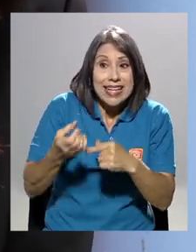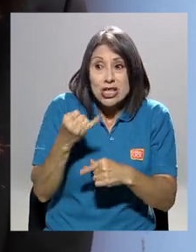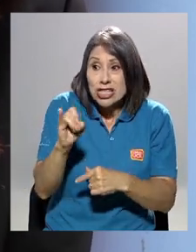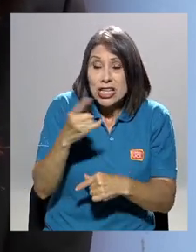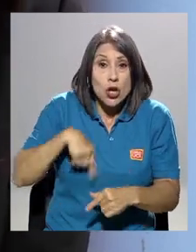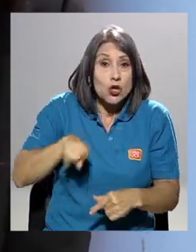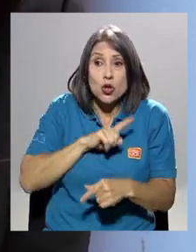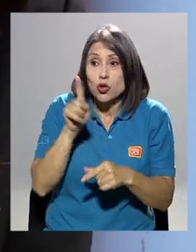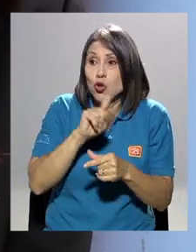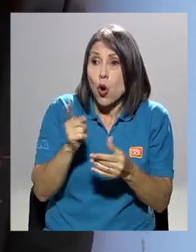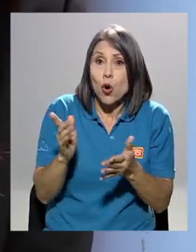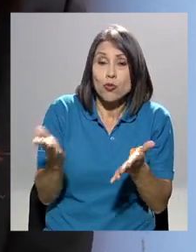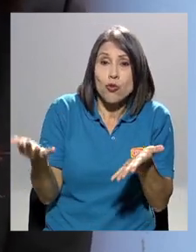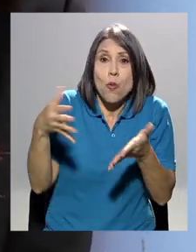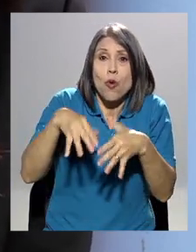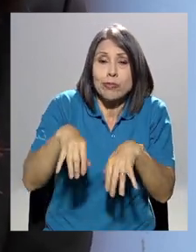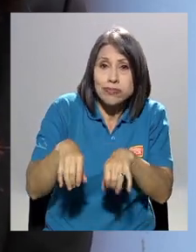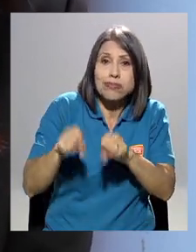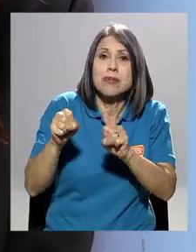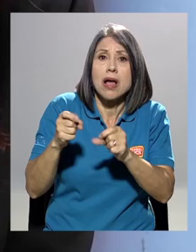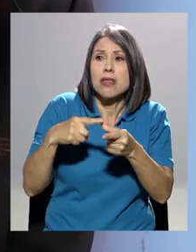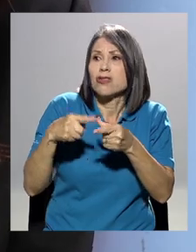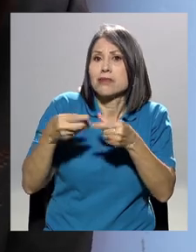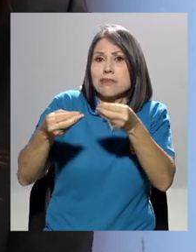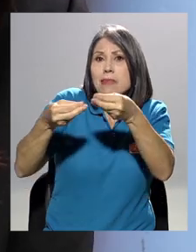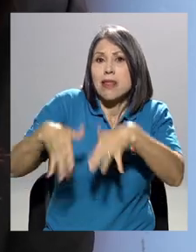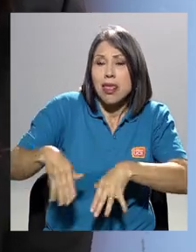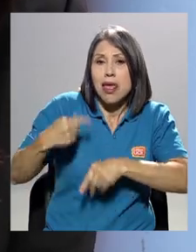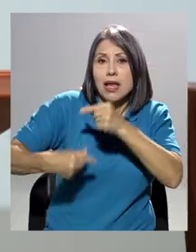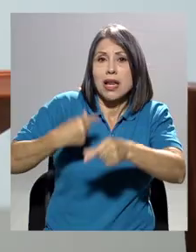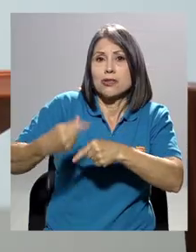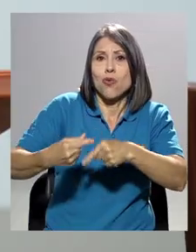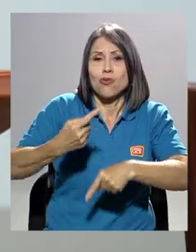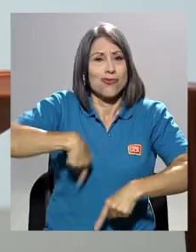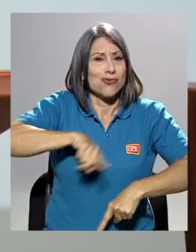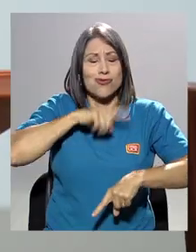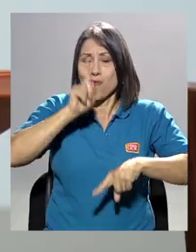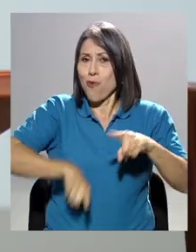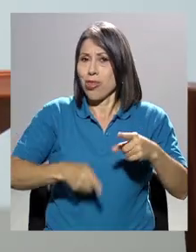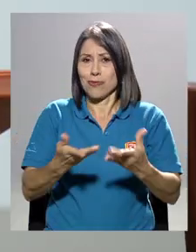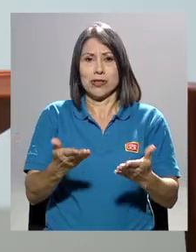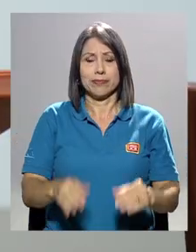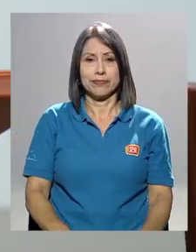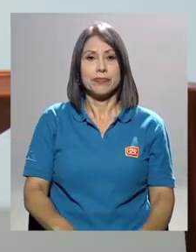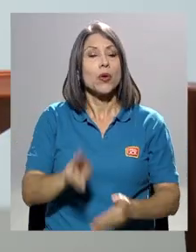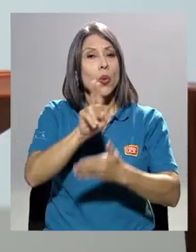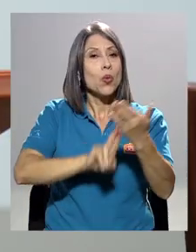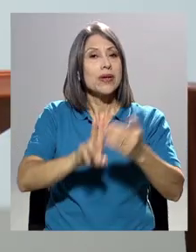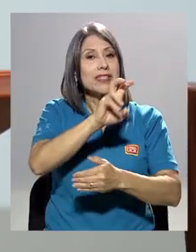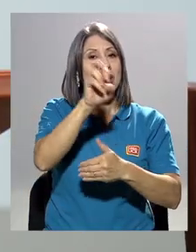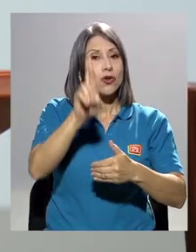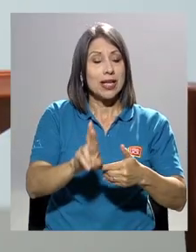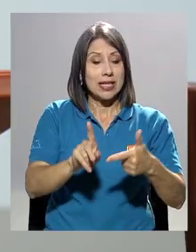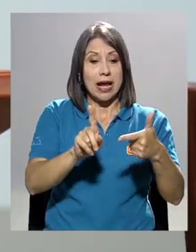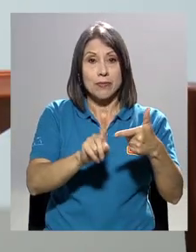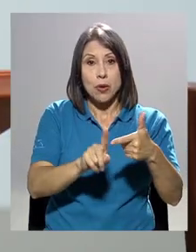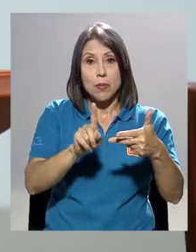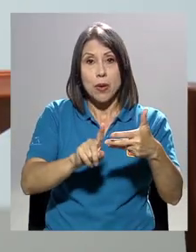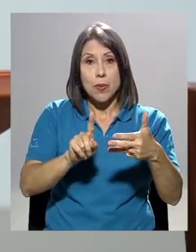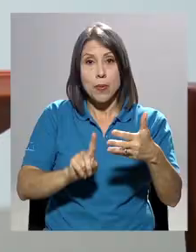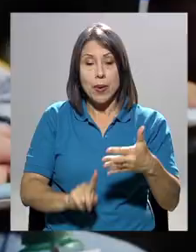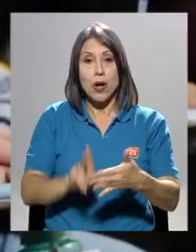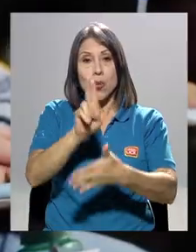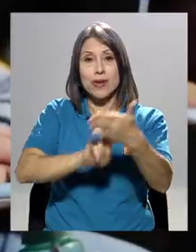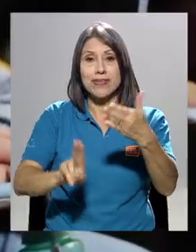recuperamos va a ser una generación perdida que este país no puede darse ese lujo. La Universidad de Costa Rica, en conjunto con las demás